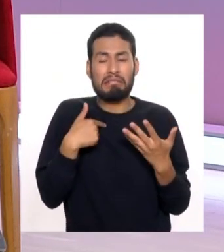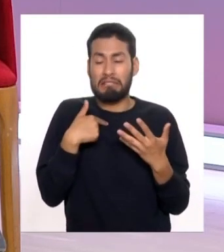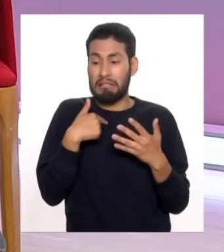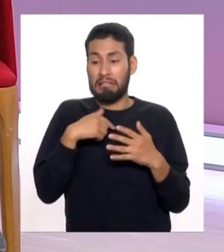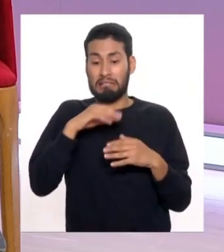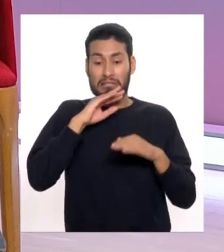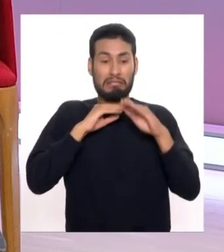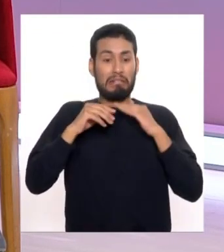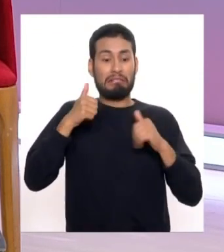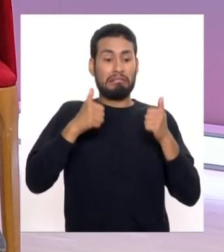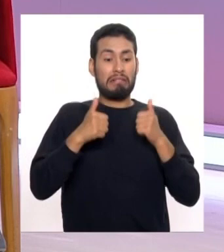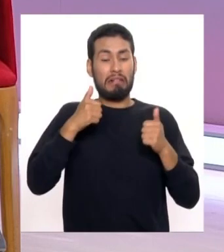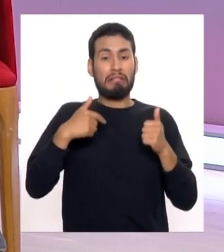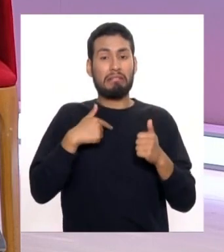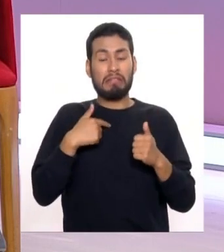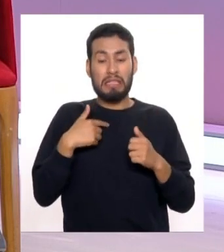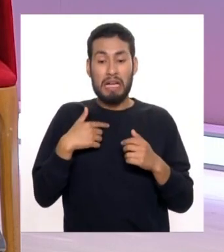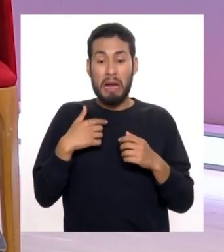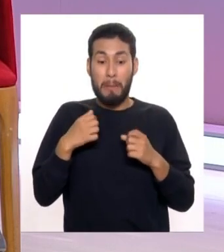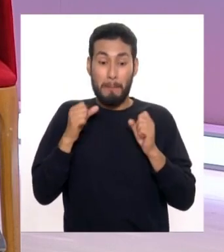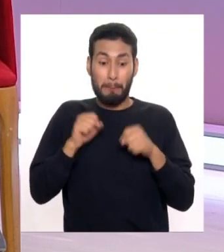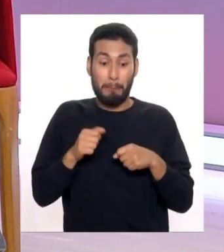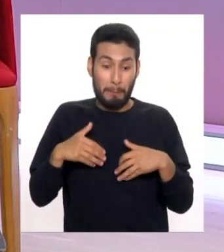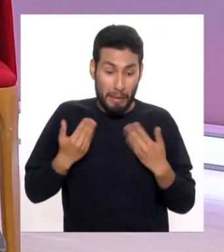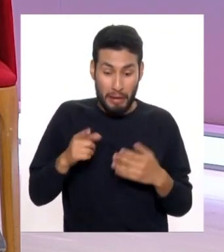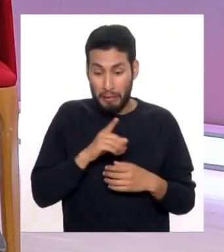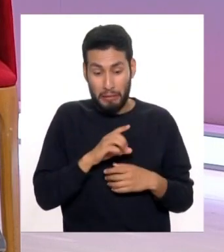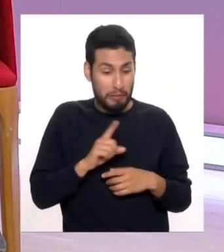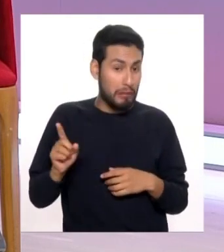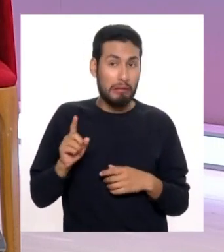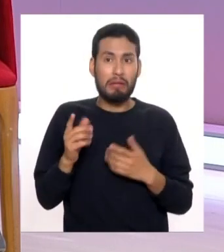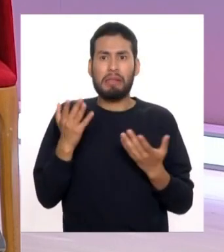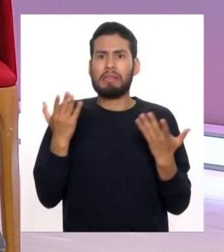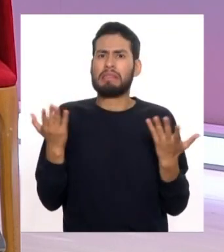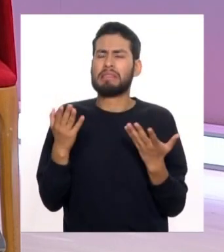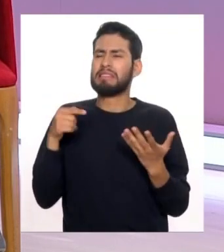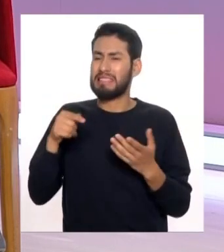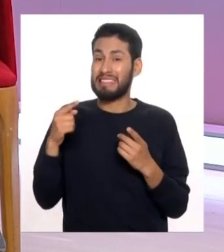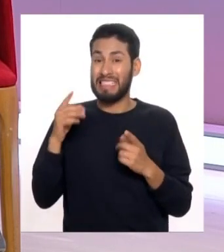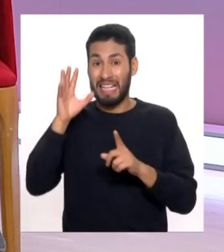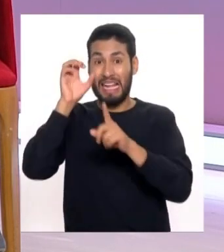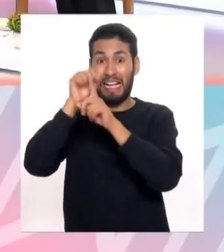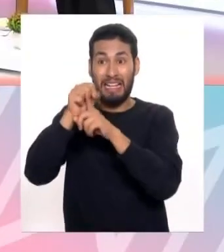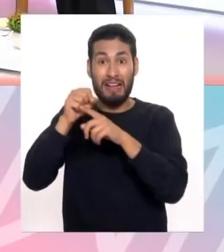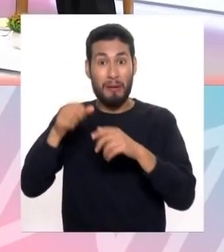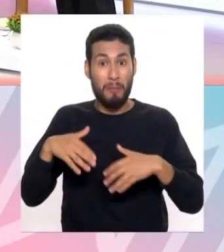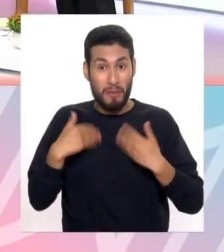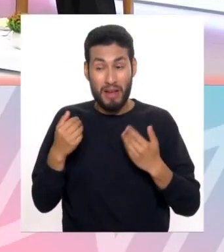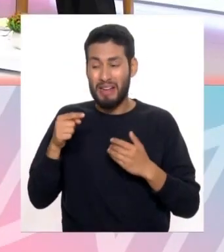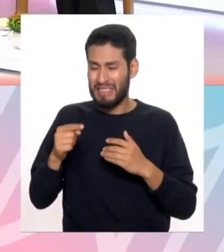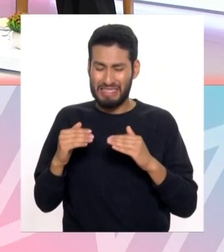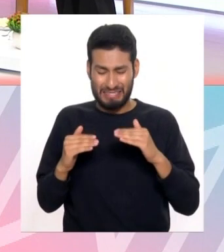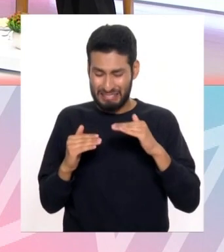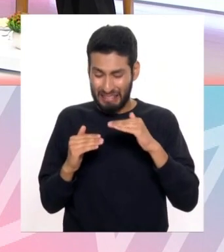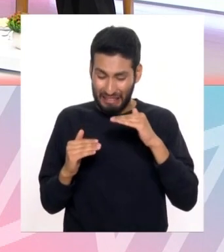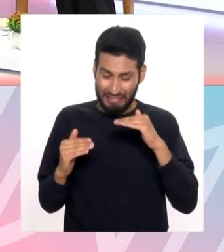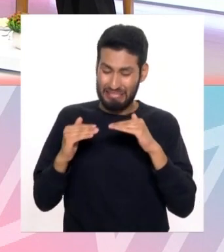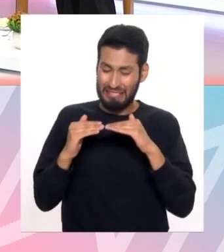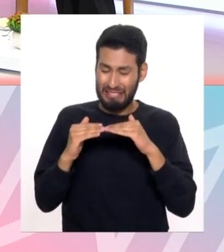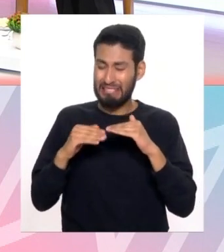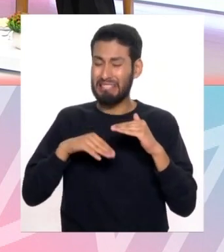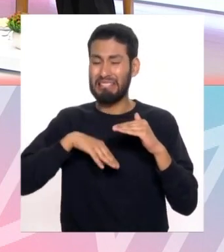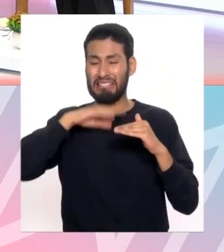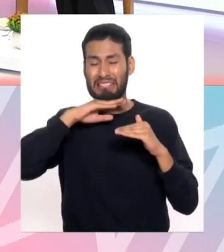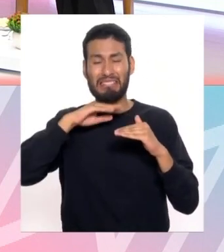situación no comprobada, donde el éxito obviamente está por encima de cualquier efecto secundario, efecto posterior. Pero hay una luz